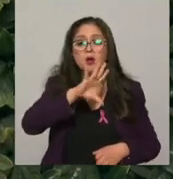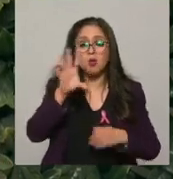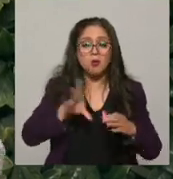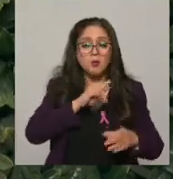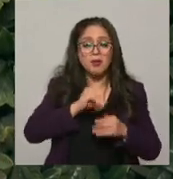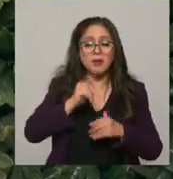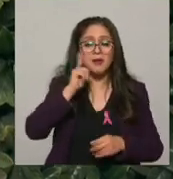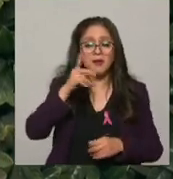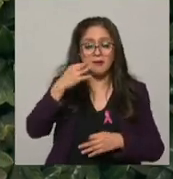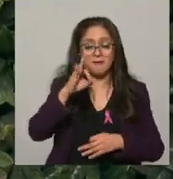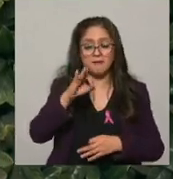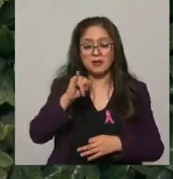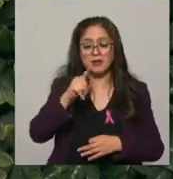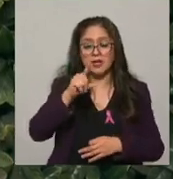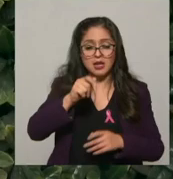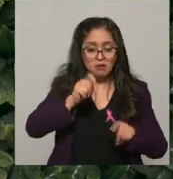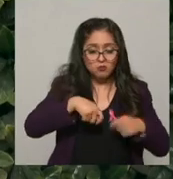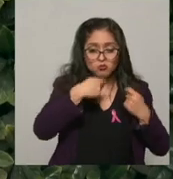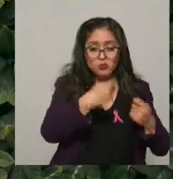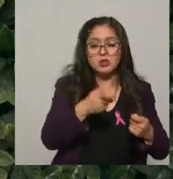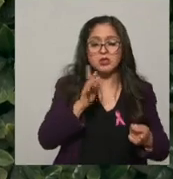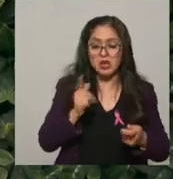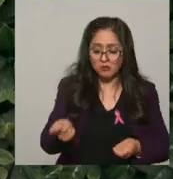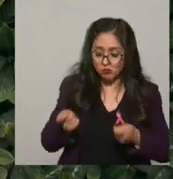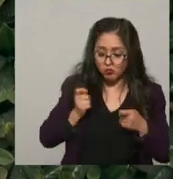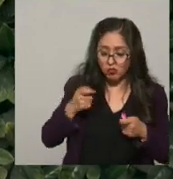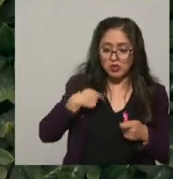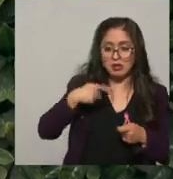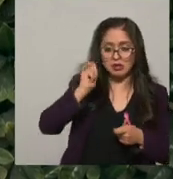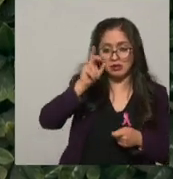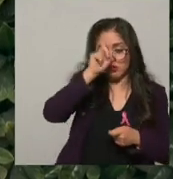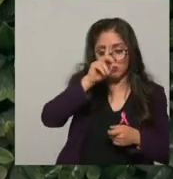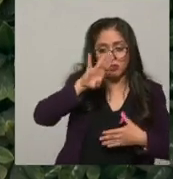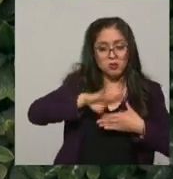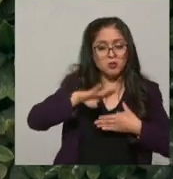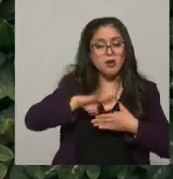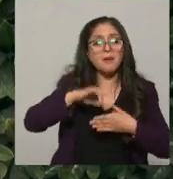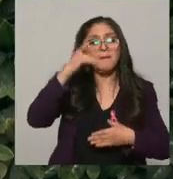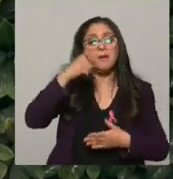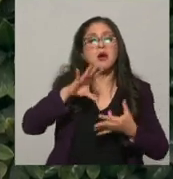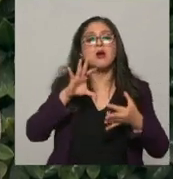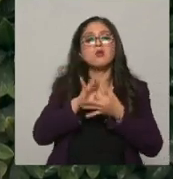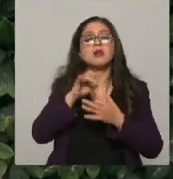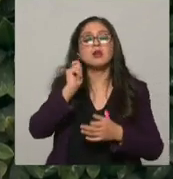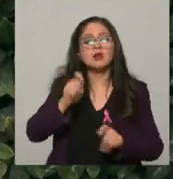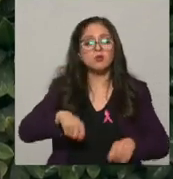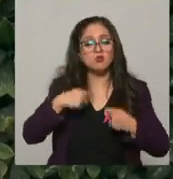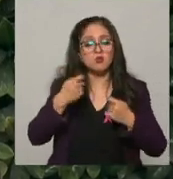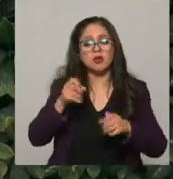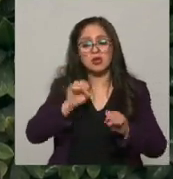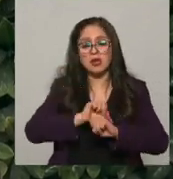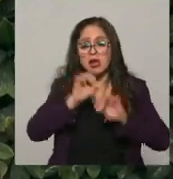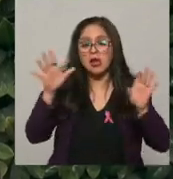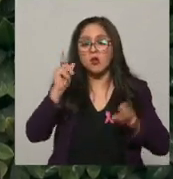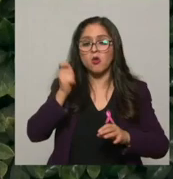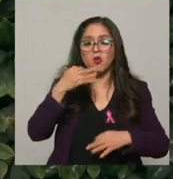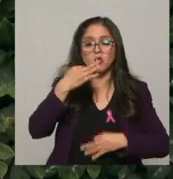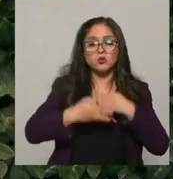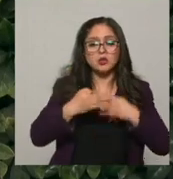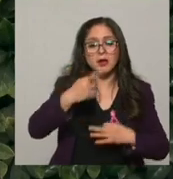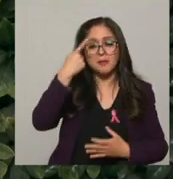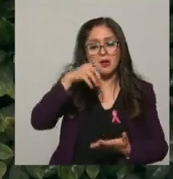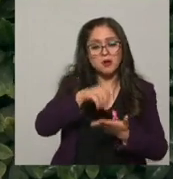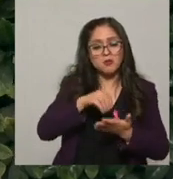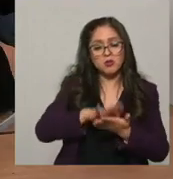la Fiscalía, que ya aceptó la recomendación de la Comisión de esclarecer los hechos de justicia y de garantizar las medidas